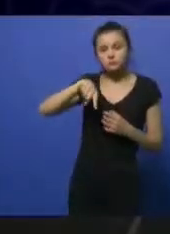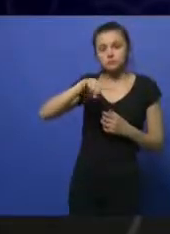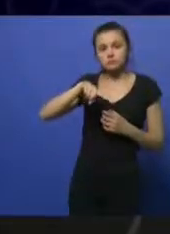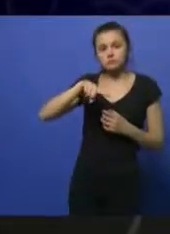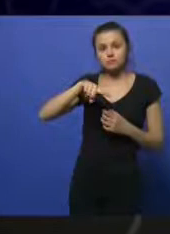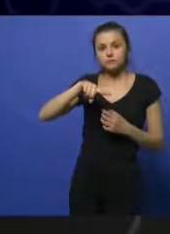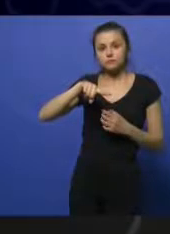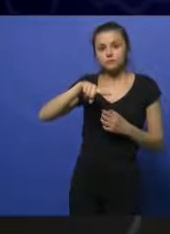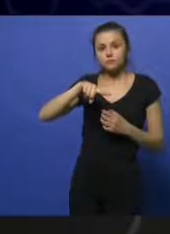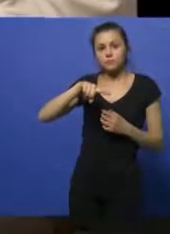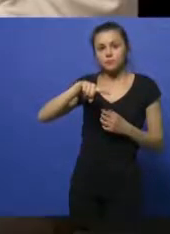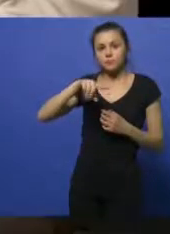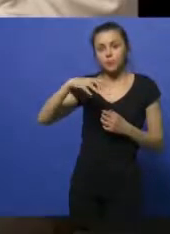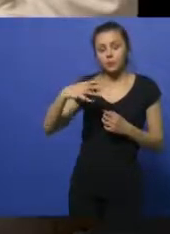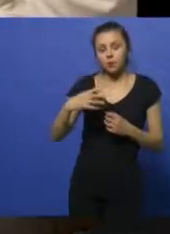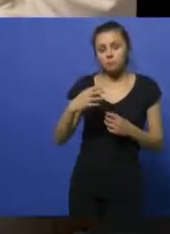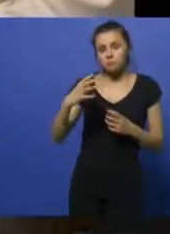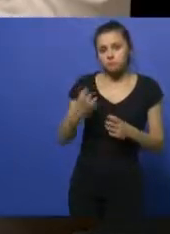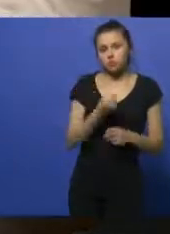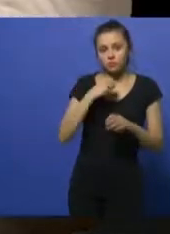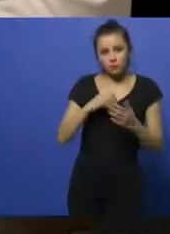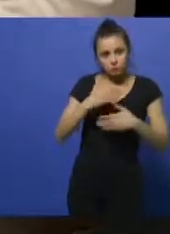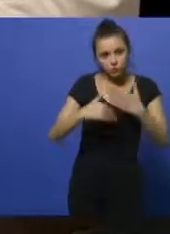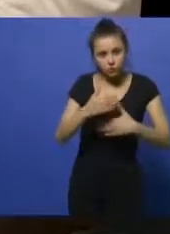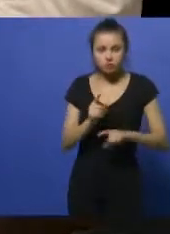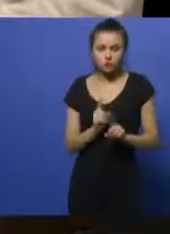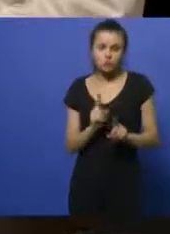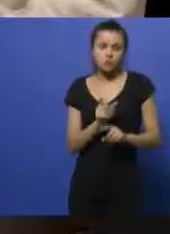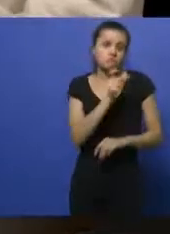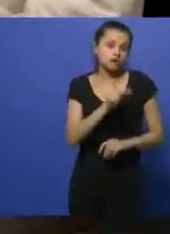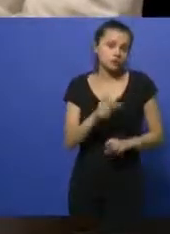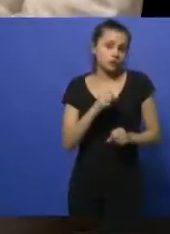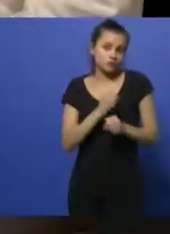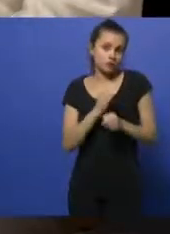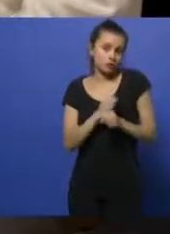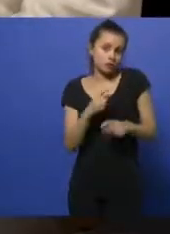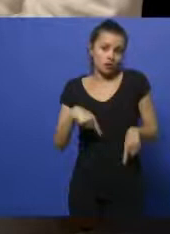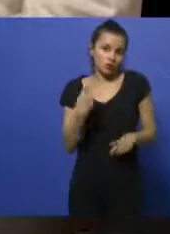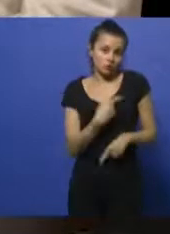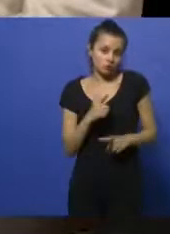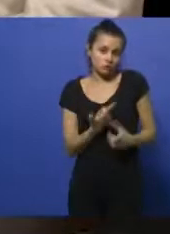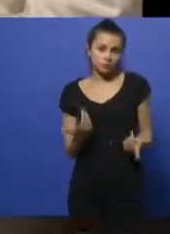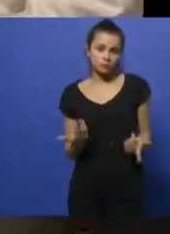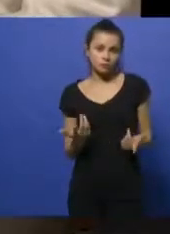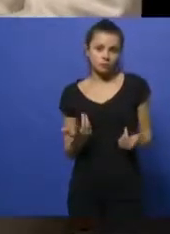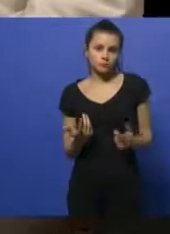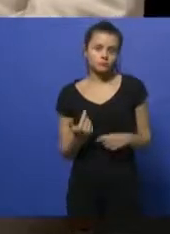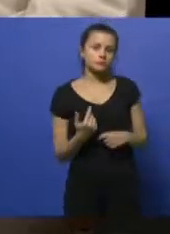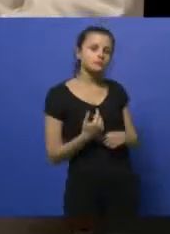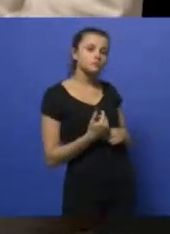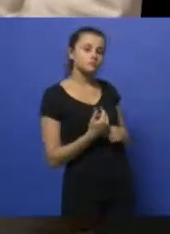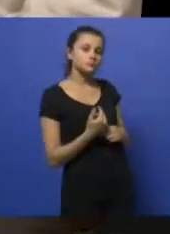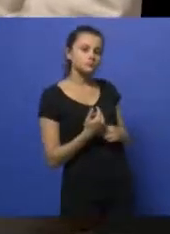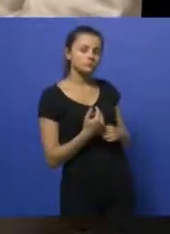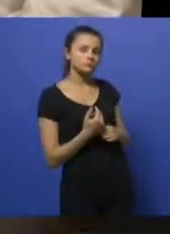lo que es la posibilidad de producción en cuanto a personal. Uh-huh. Fernando, decías que se estaba llevando a